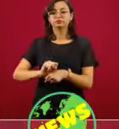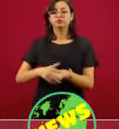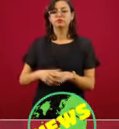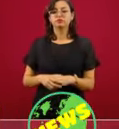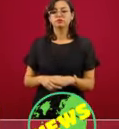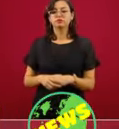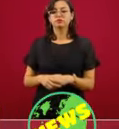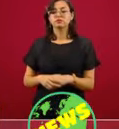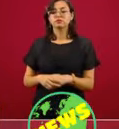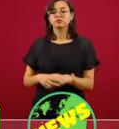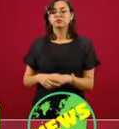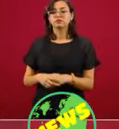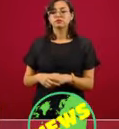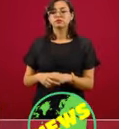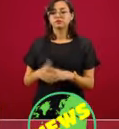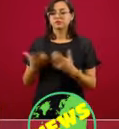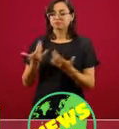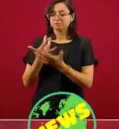se tenga más